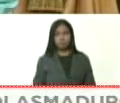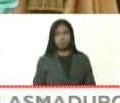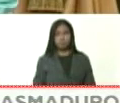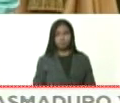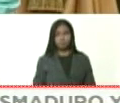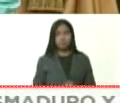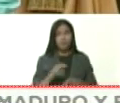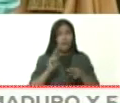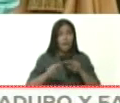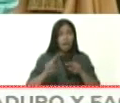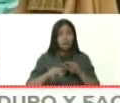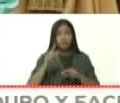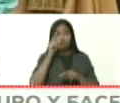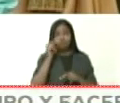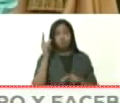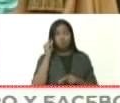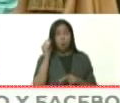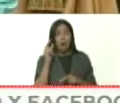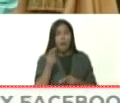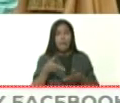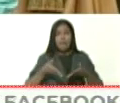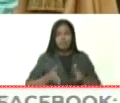al niño, a la niña recién nacido.